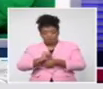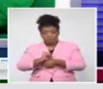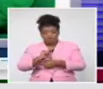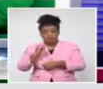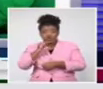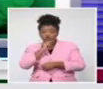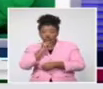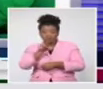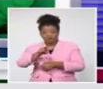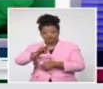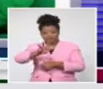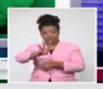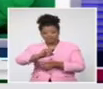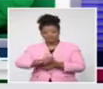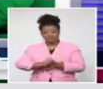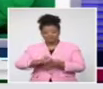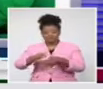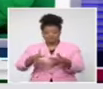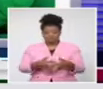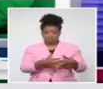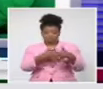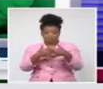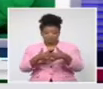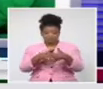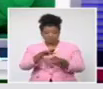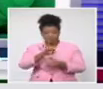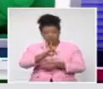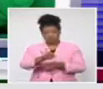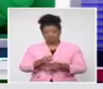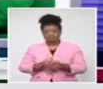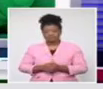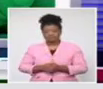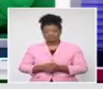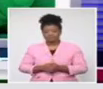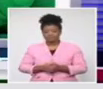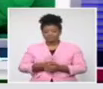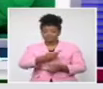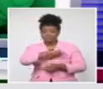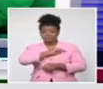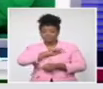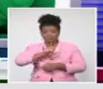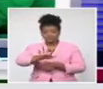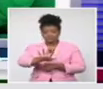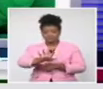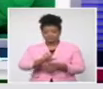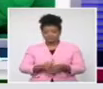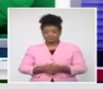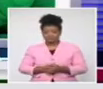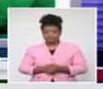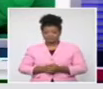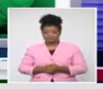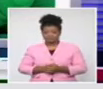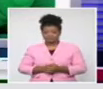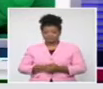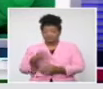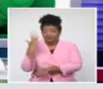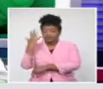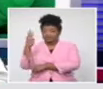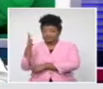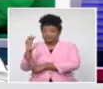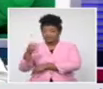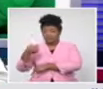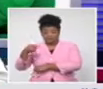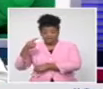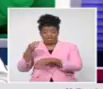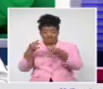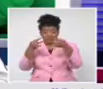13, de Estados Unidos 8 y de España 5. Extranjeros diagnosticados ayer: